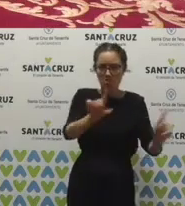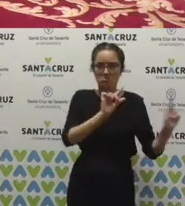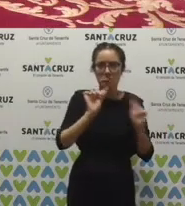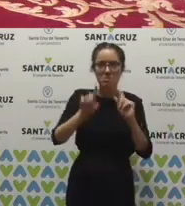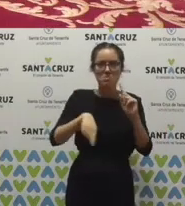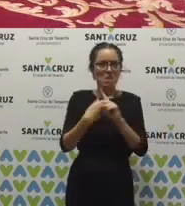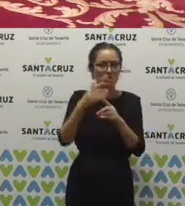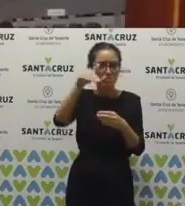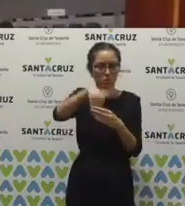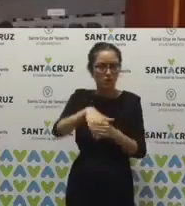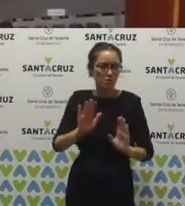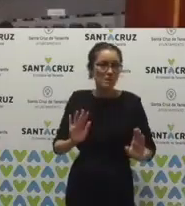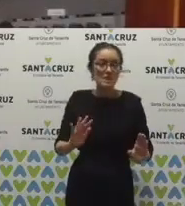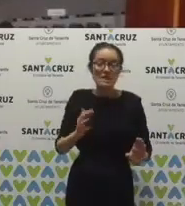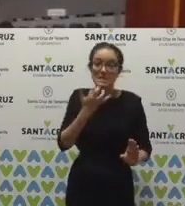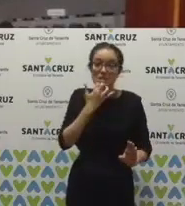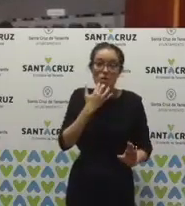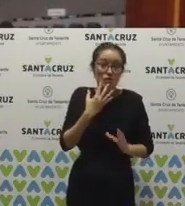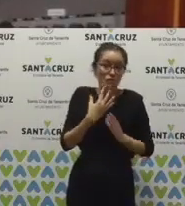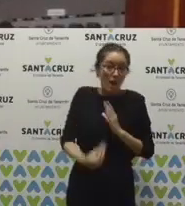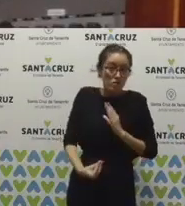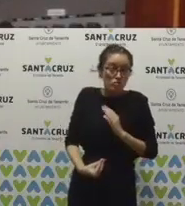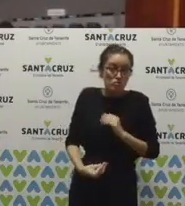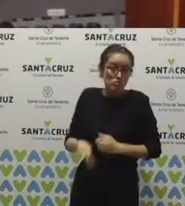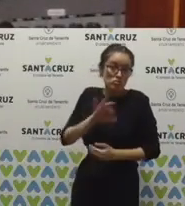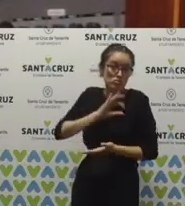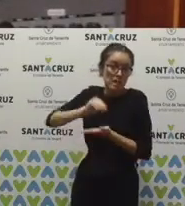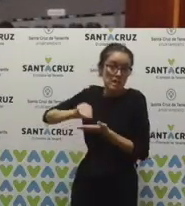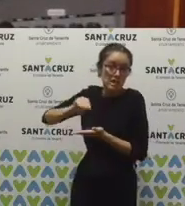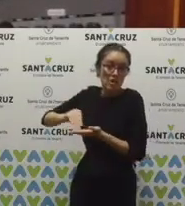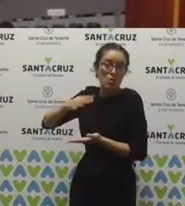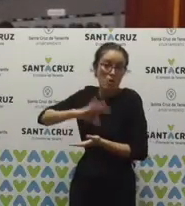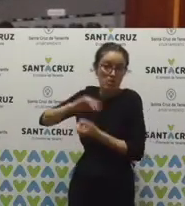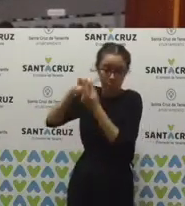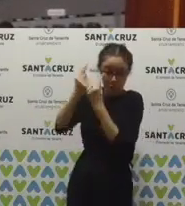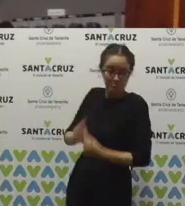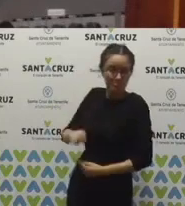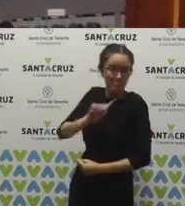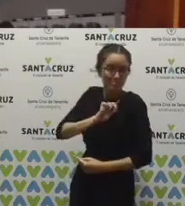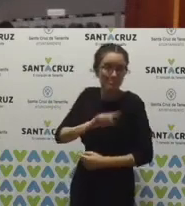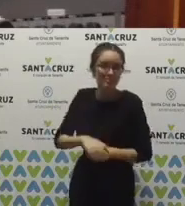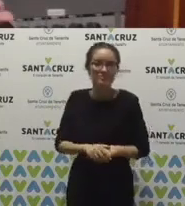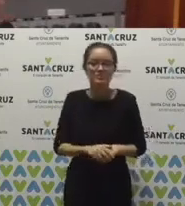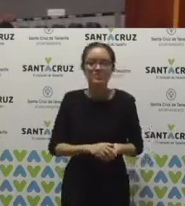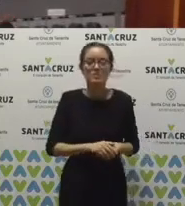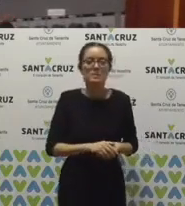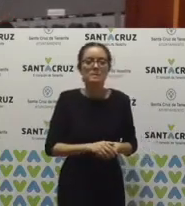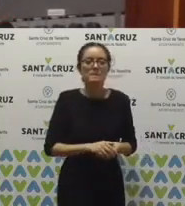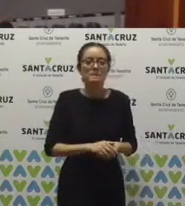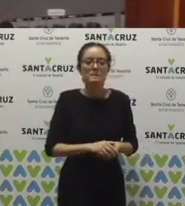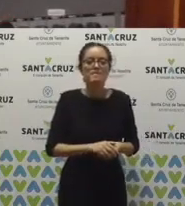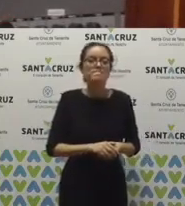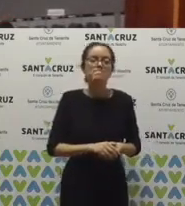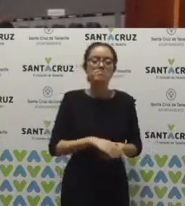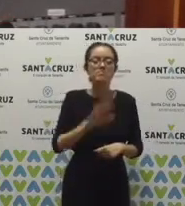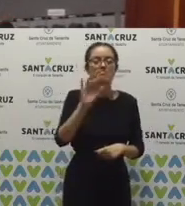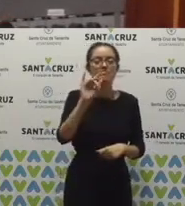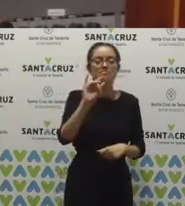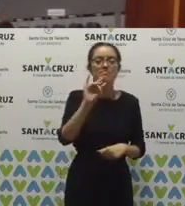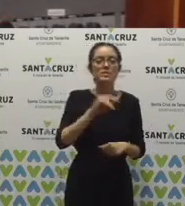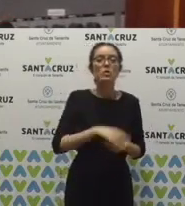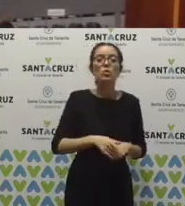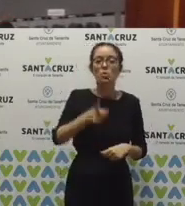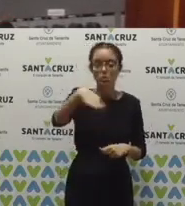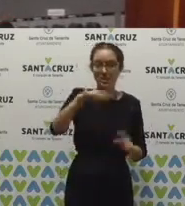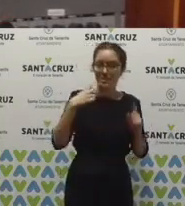si me estoy equivocando el señor secretario que me corrija ya lo explico con la posición de esta presidencia efectivamente ustedes lo